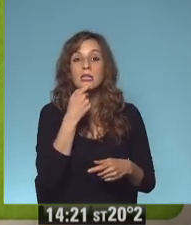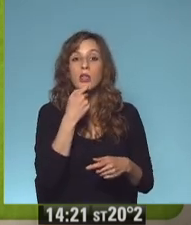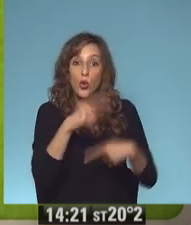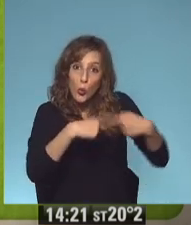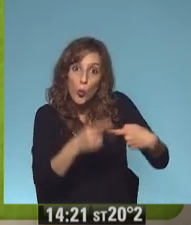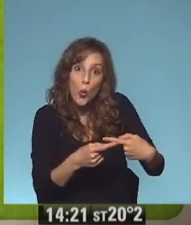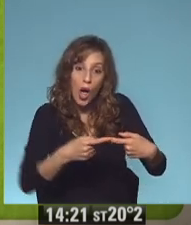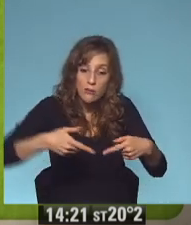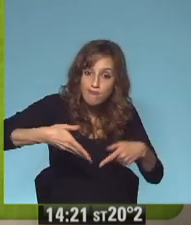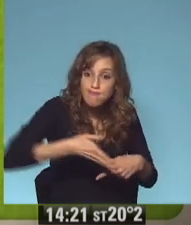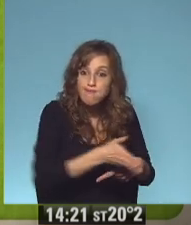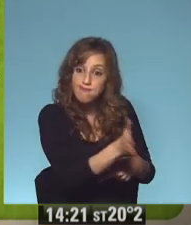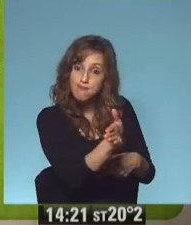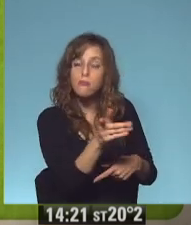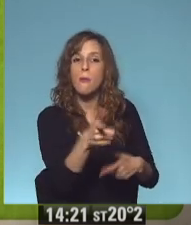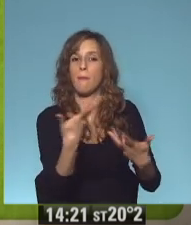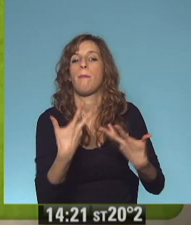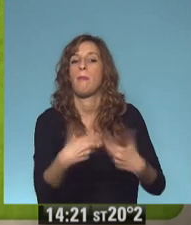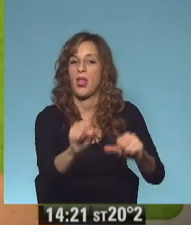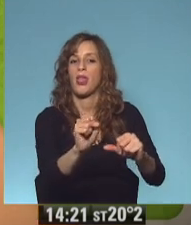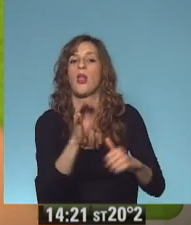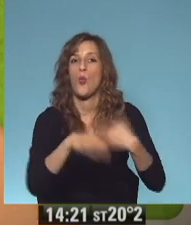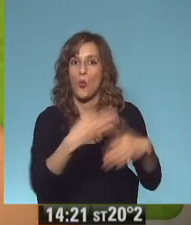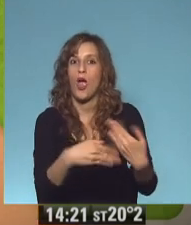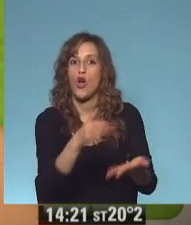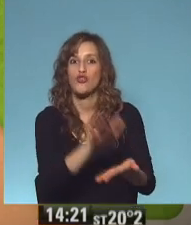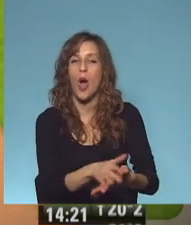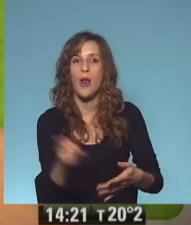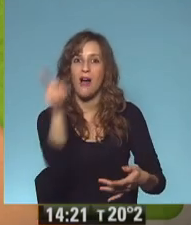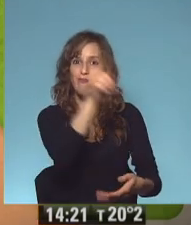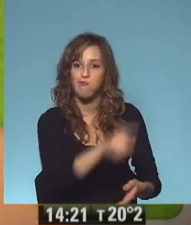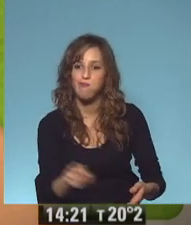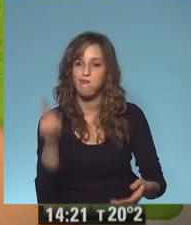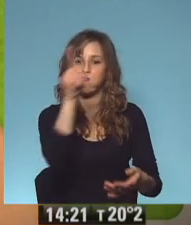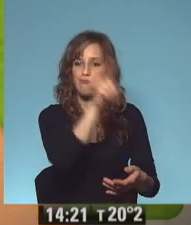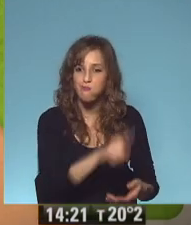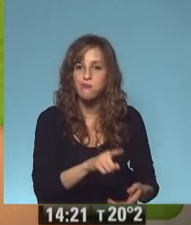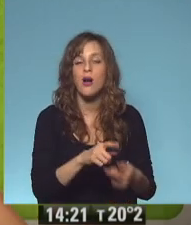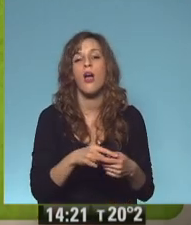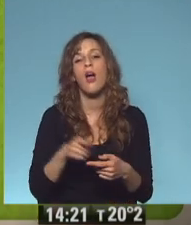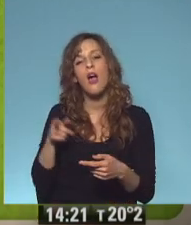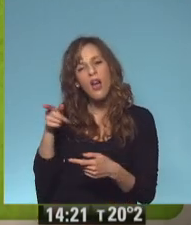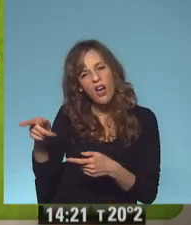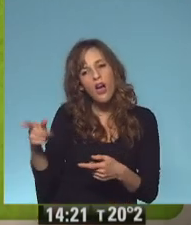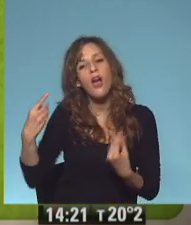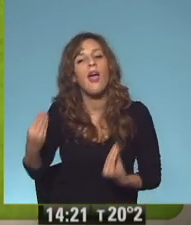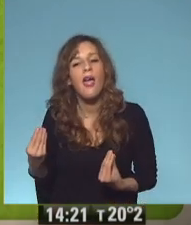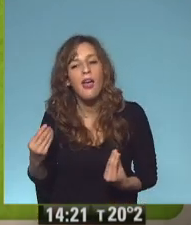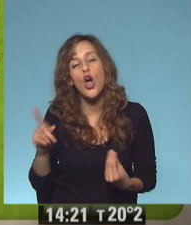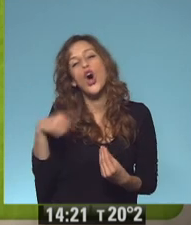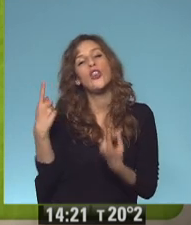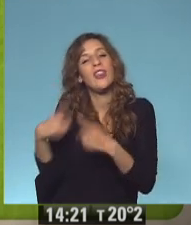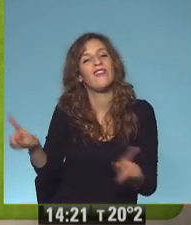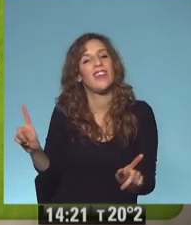baños, está la vuelta al mundo. ¿Y para allá qué hay? Es el camino que no tomamos. ¿Dónde están?